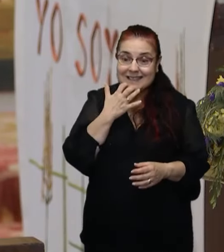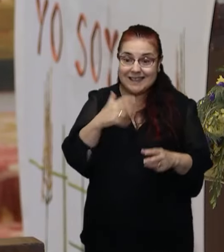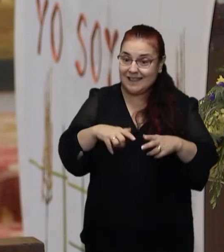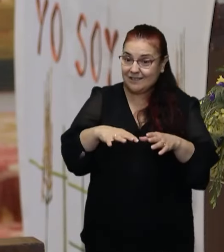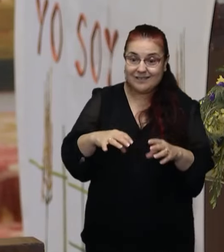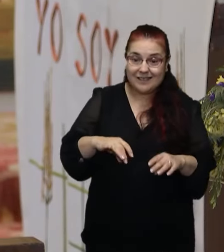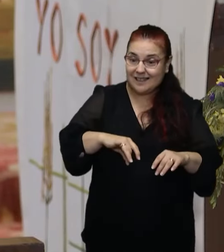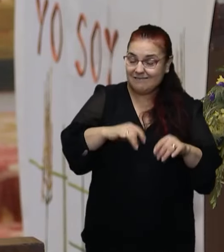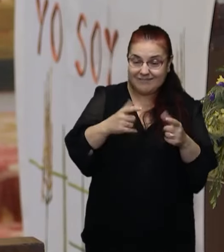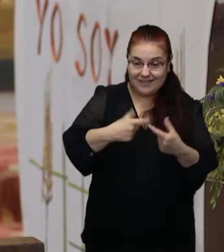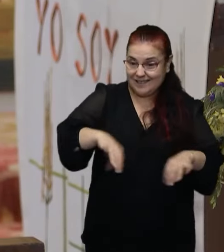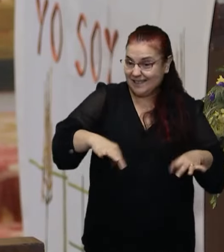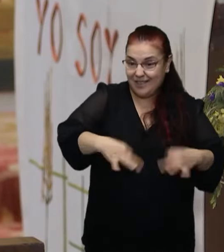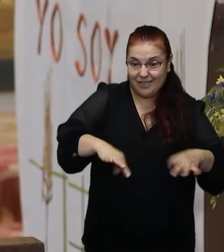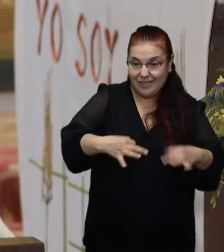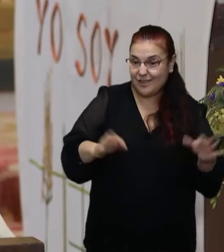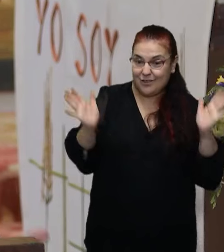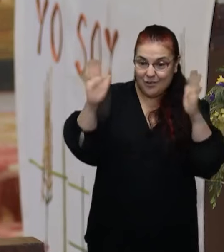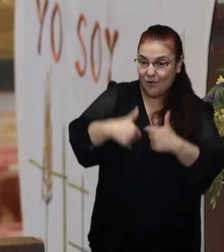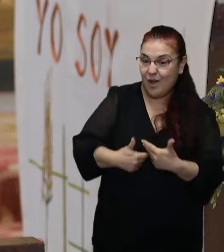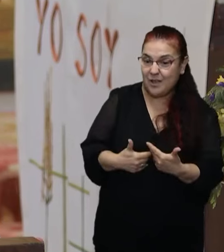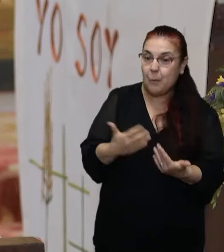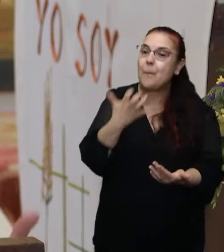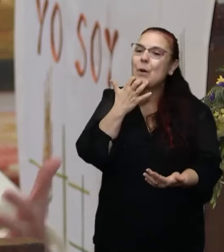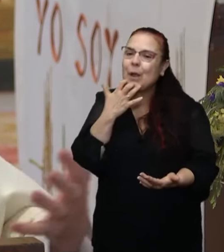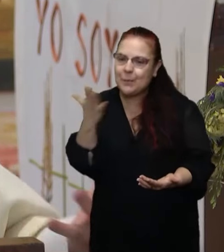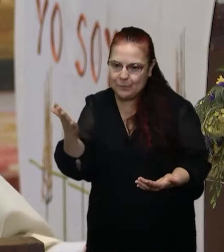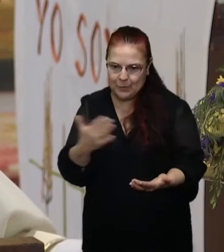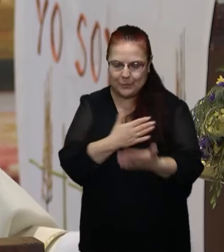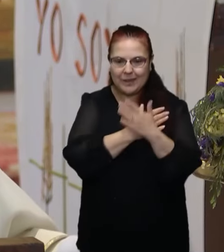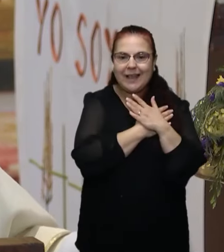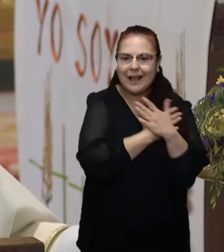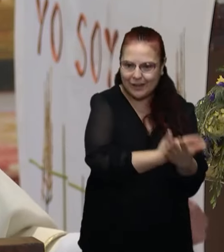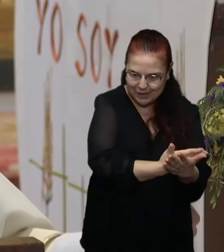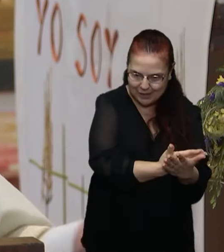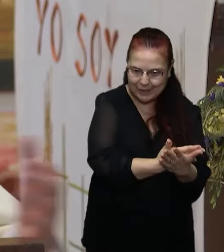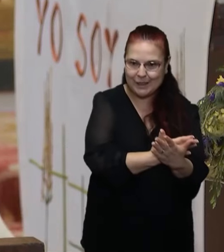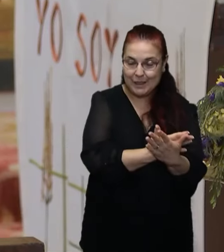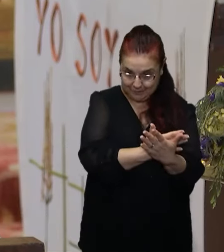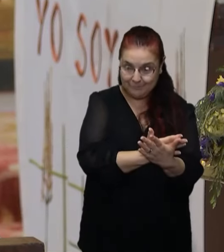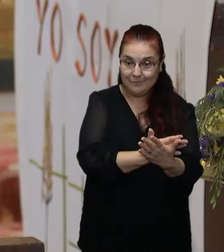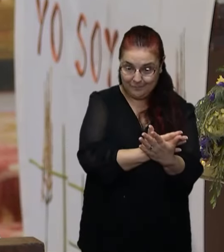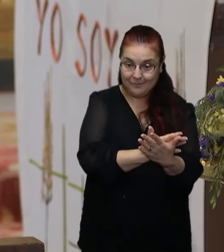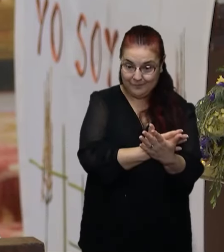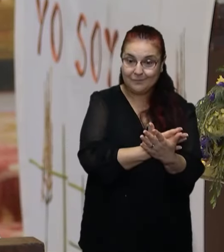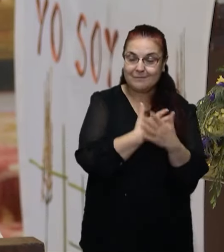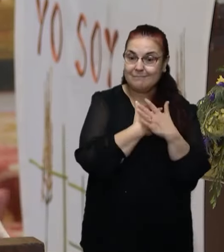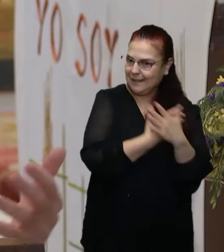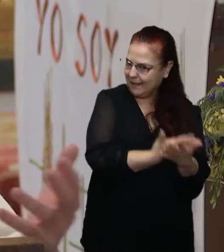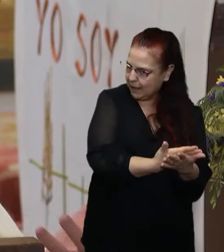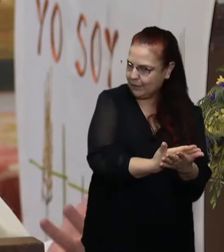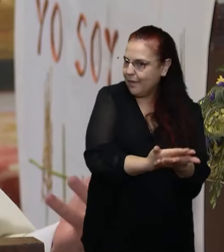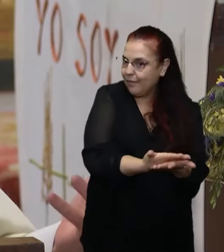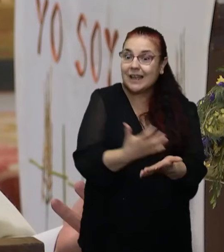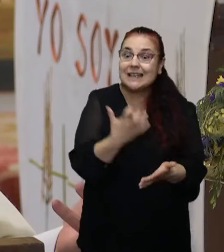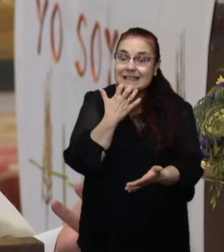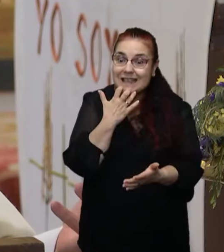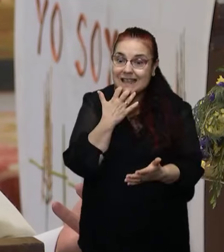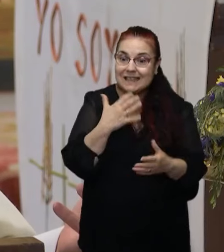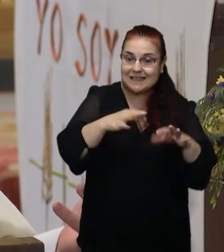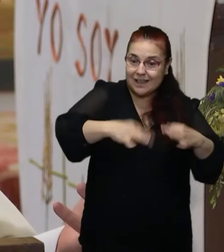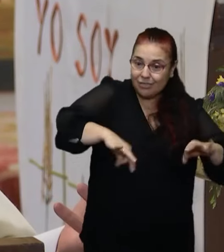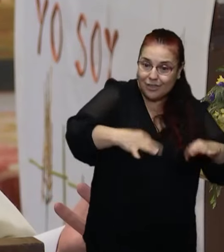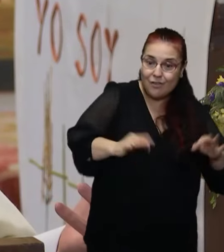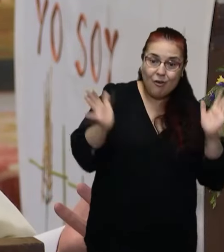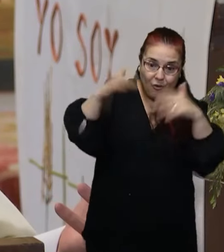¿Sería virtud? La caridad, la reina de las virtudes. ¿Sin humildad?